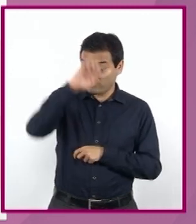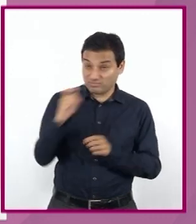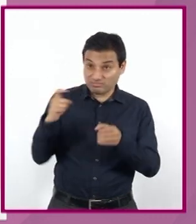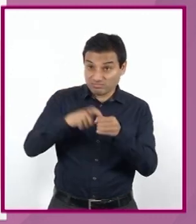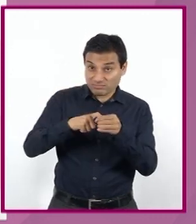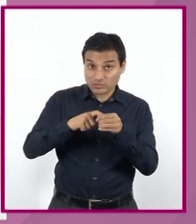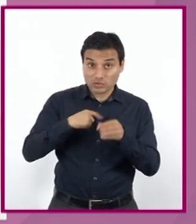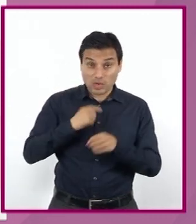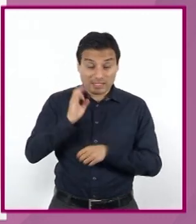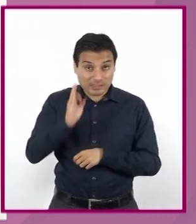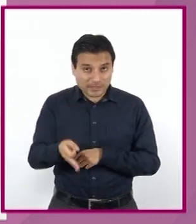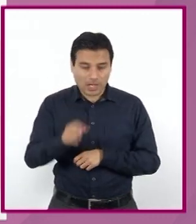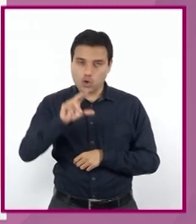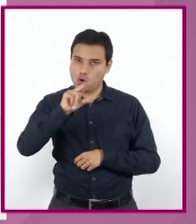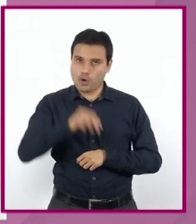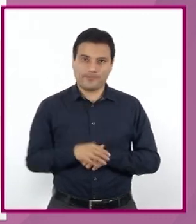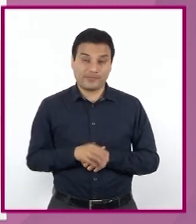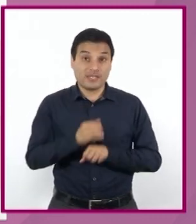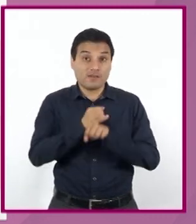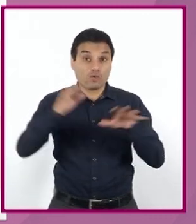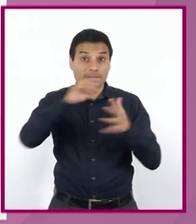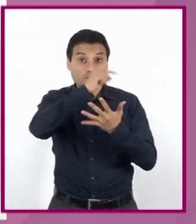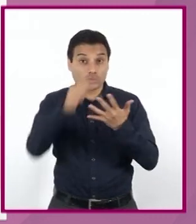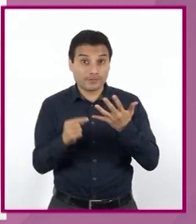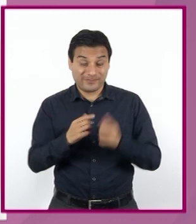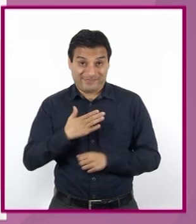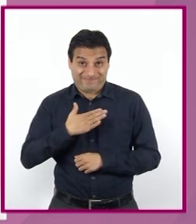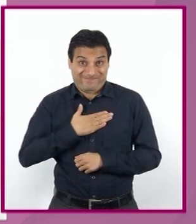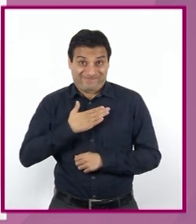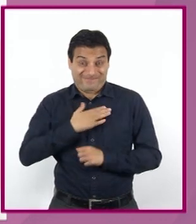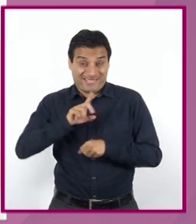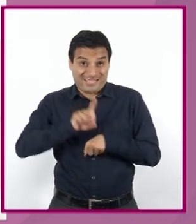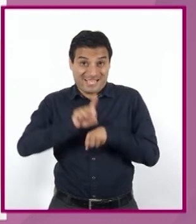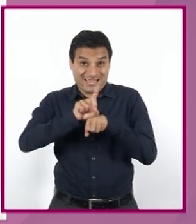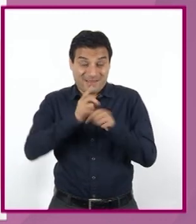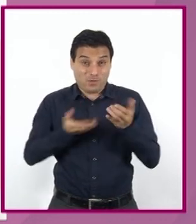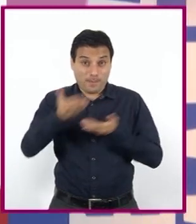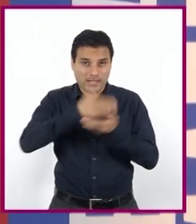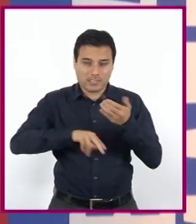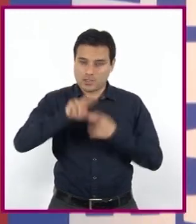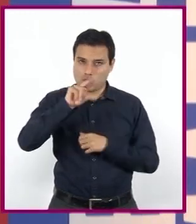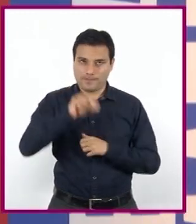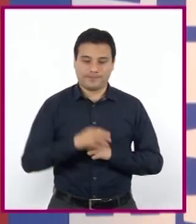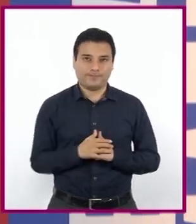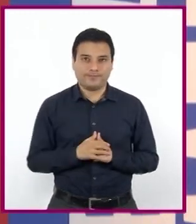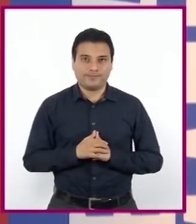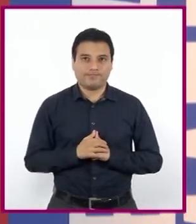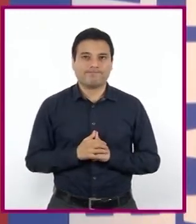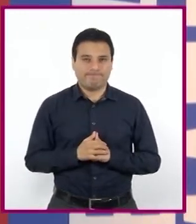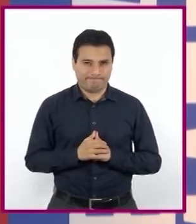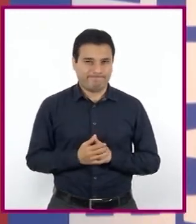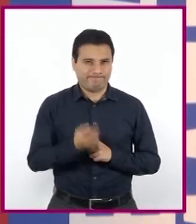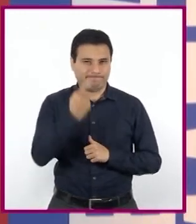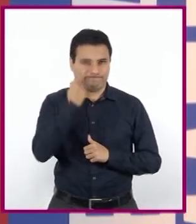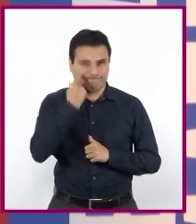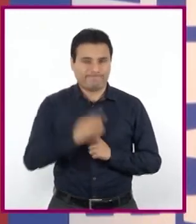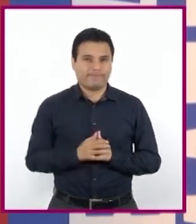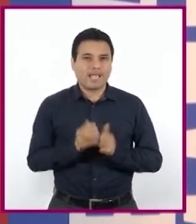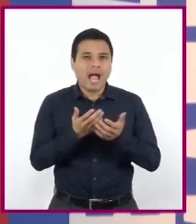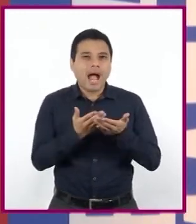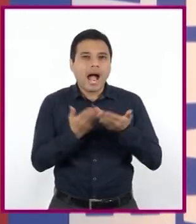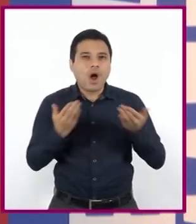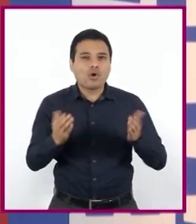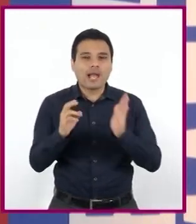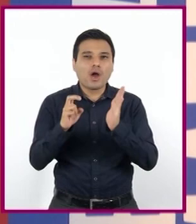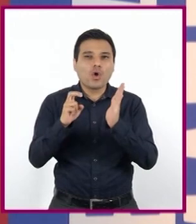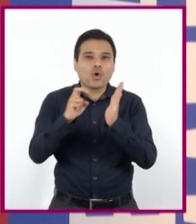desconocidas y no subir información de nuestro día a día, entre otras. Ahora bien, modifiquemos el